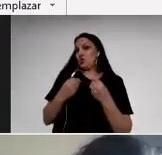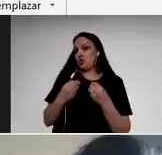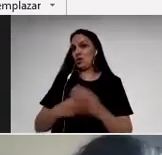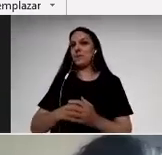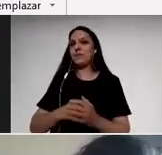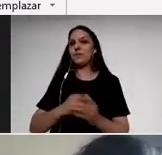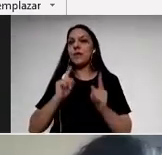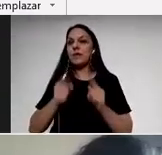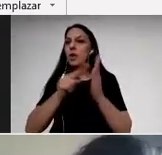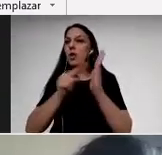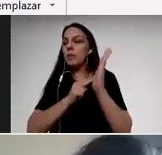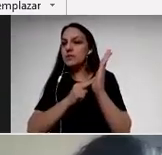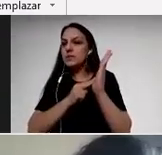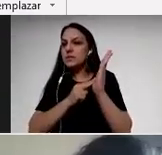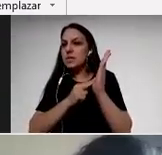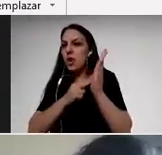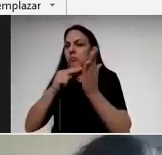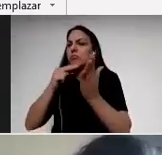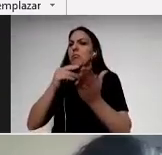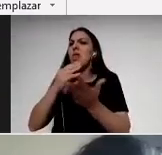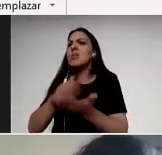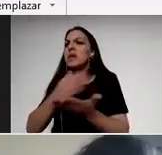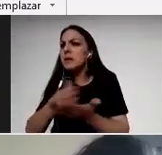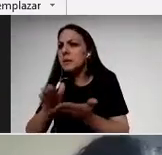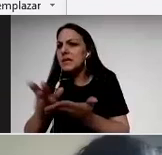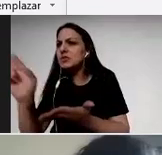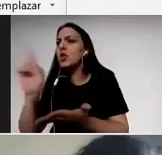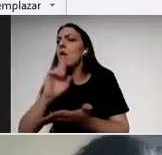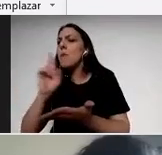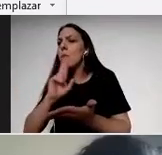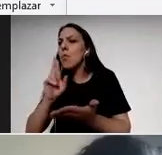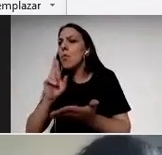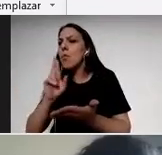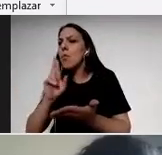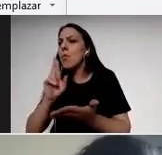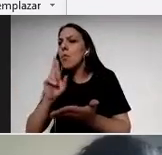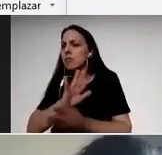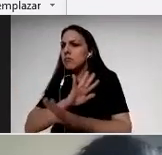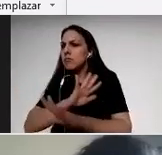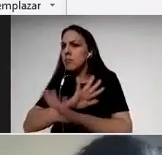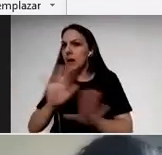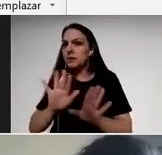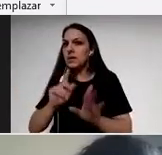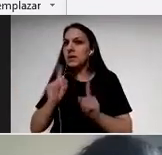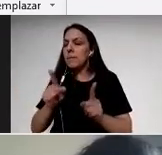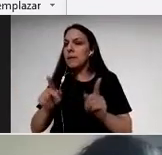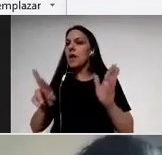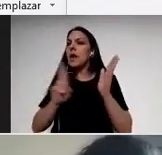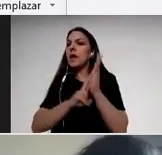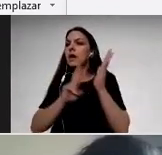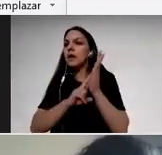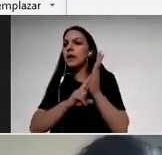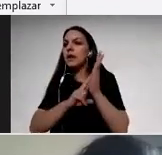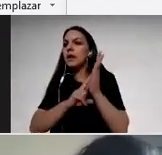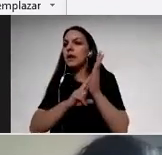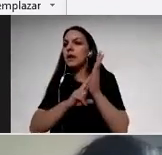Eliminación de Toda Forma de Discriminación para la Mujer de la CEDAW, las reglas de Brasilia, de acceso a